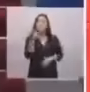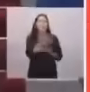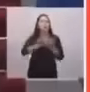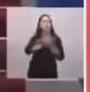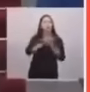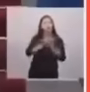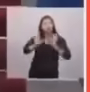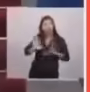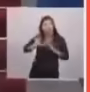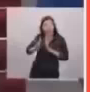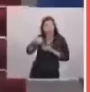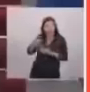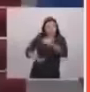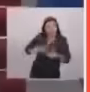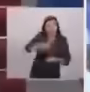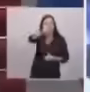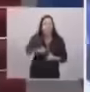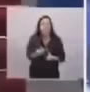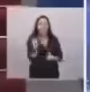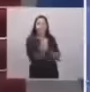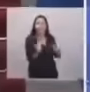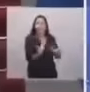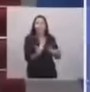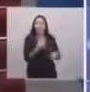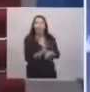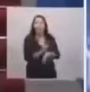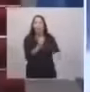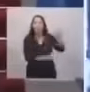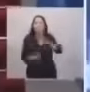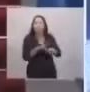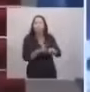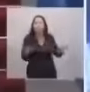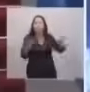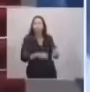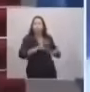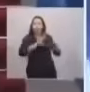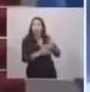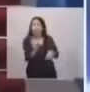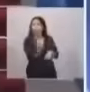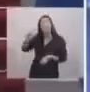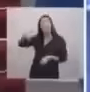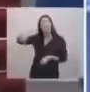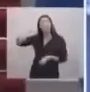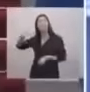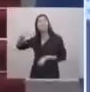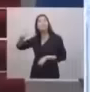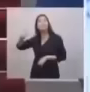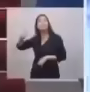respondo al colega eh si le creemos a Miley en esa parte estoy de acuerdo los precios el dólar Lo debería